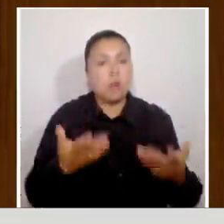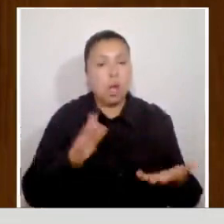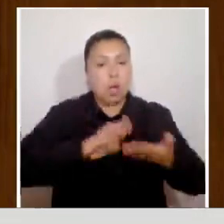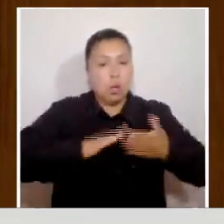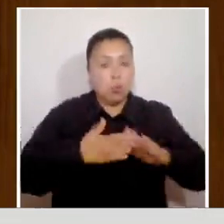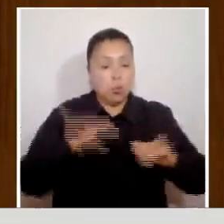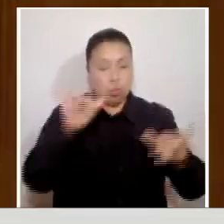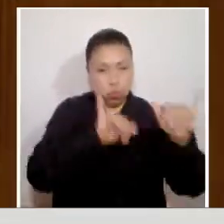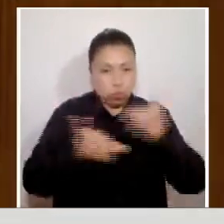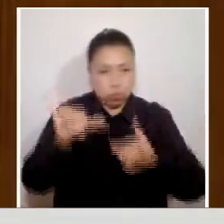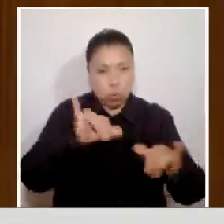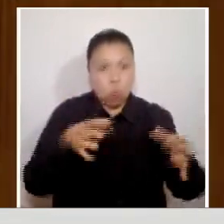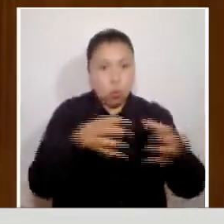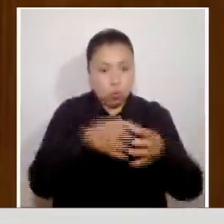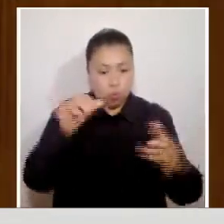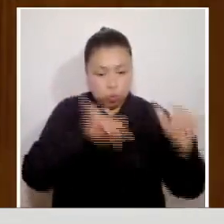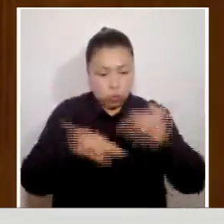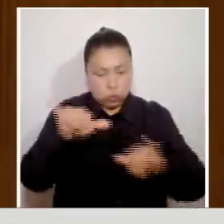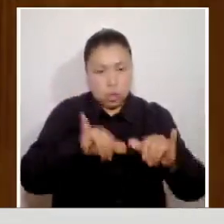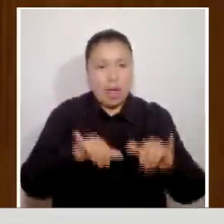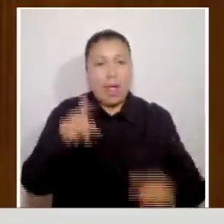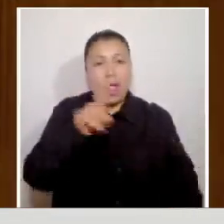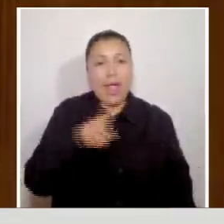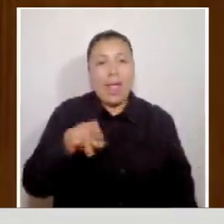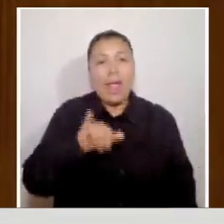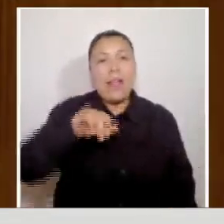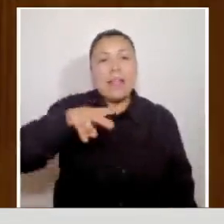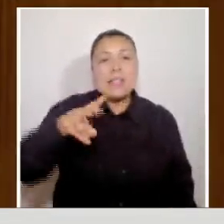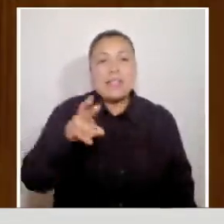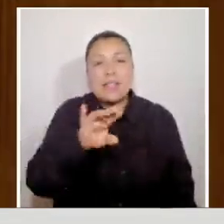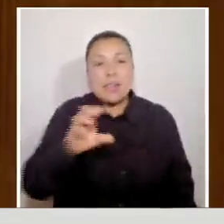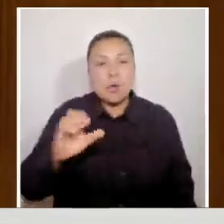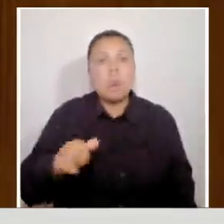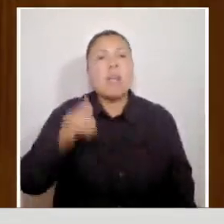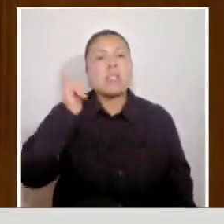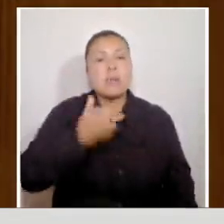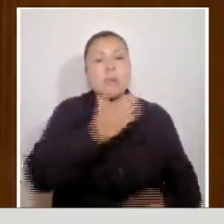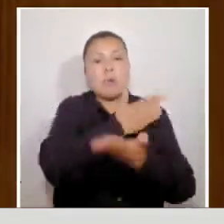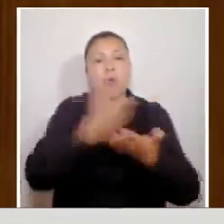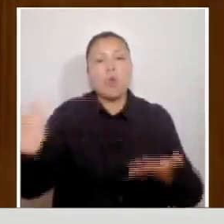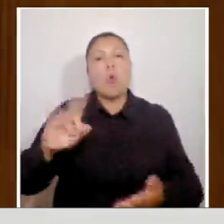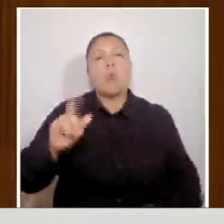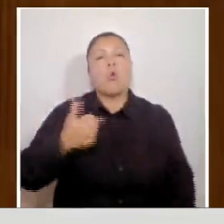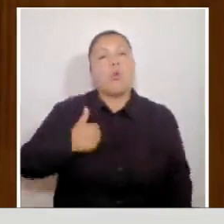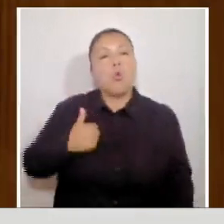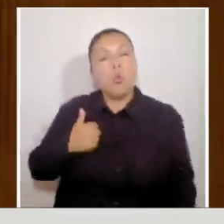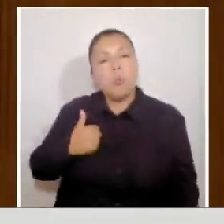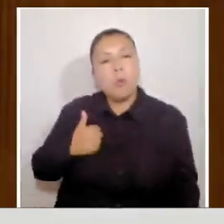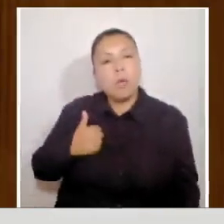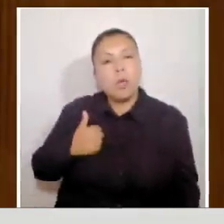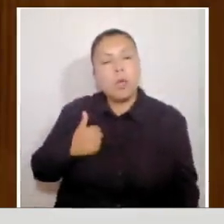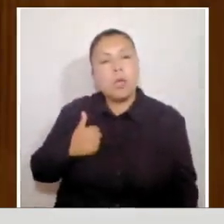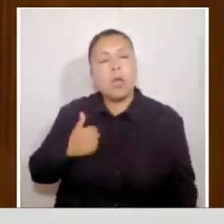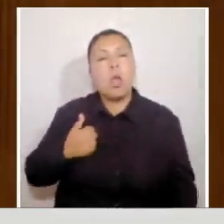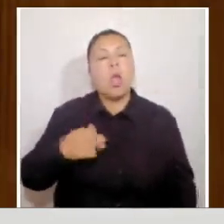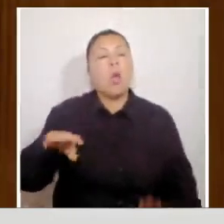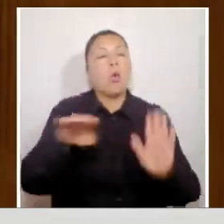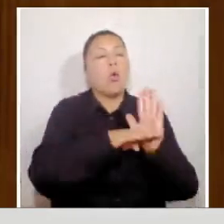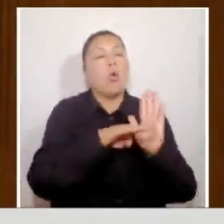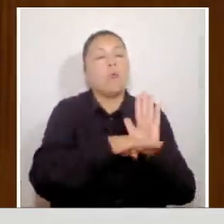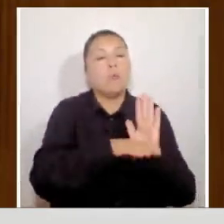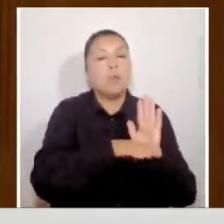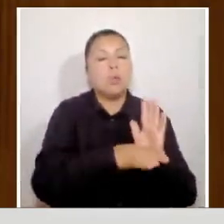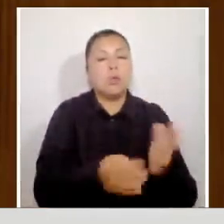científica tal síndrome siempre ha sido rechazado por no cumplir con los mínimos necesarios